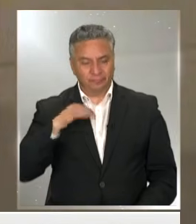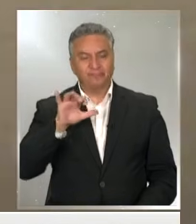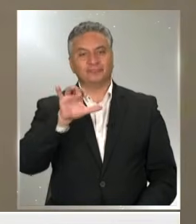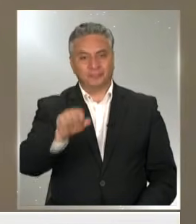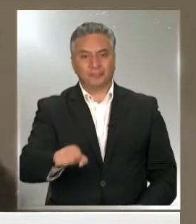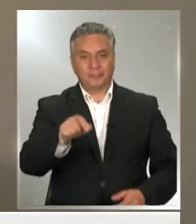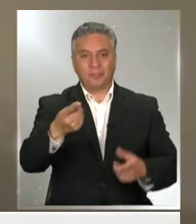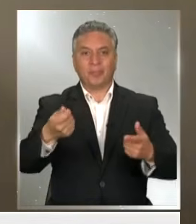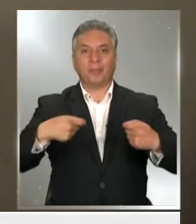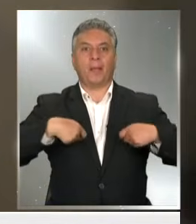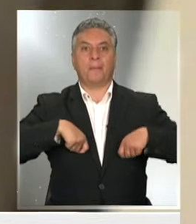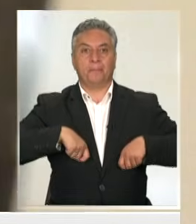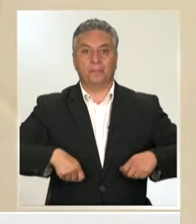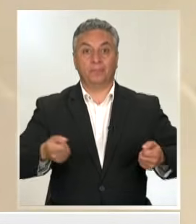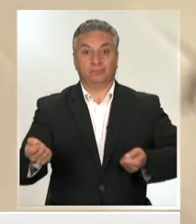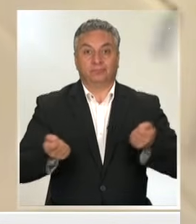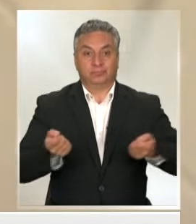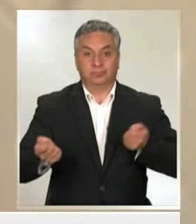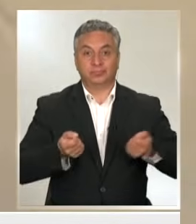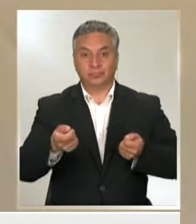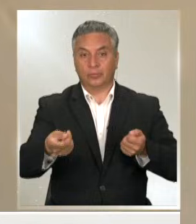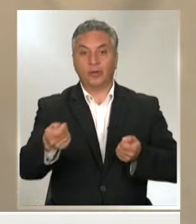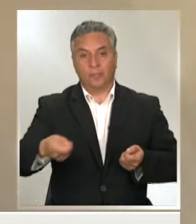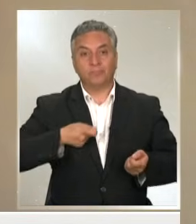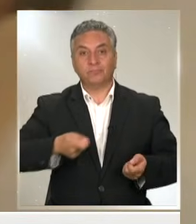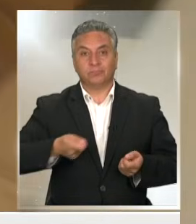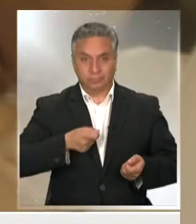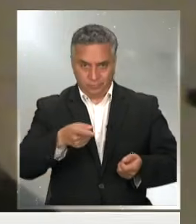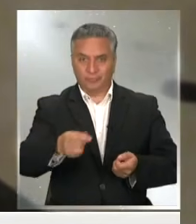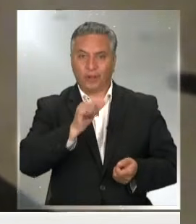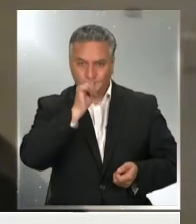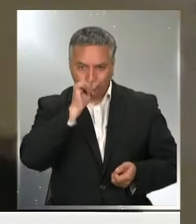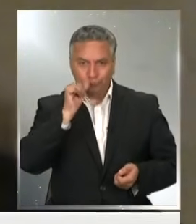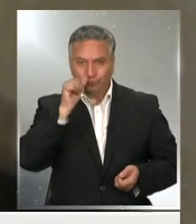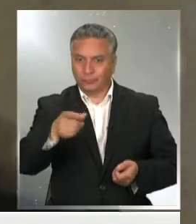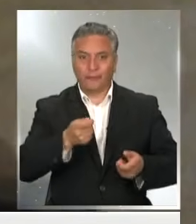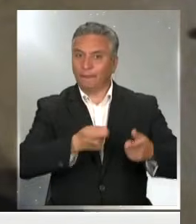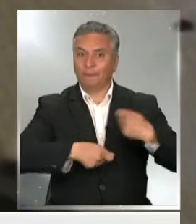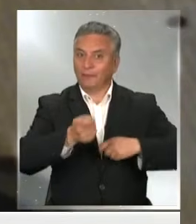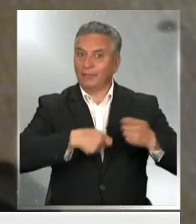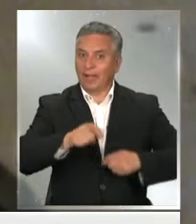ingresos de este transportista vienen netamente del tráfico y no de la venta de sal.